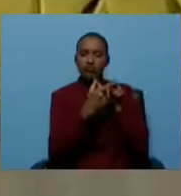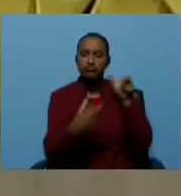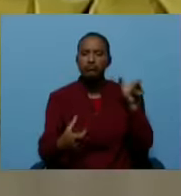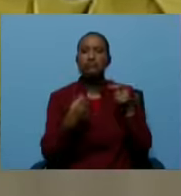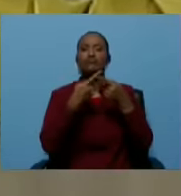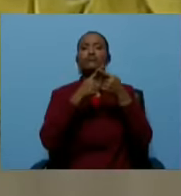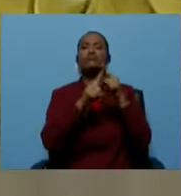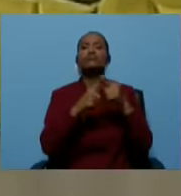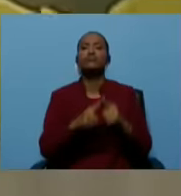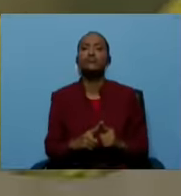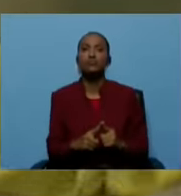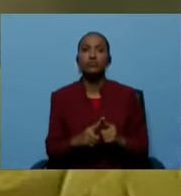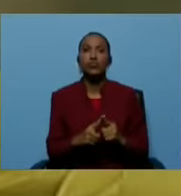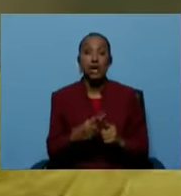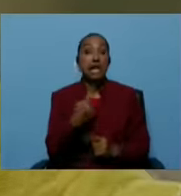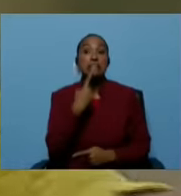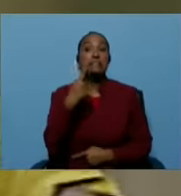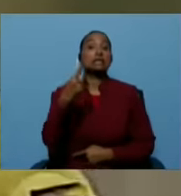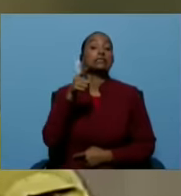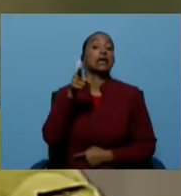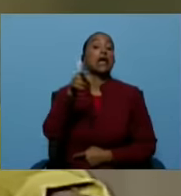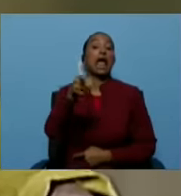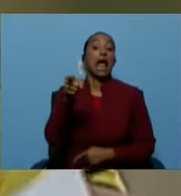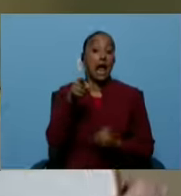Dicen ellos, sus actas, ¿no? Sus actas.